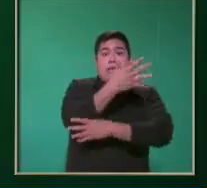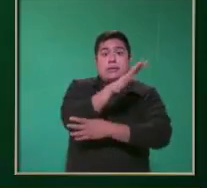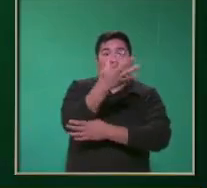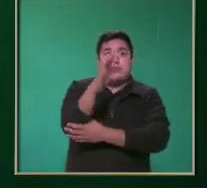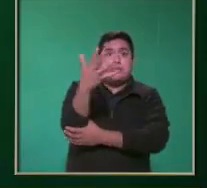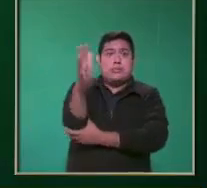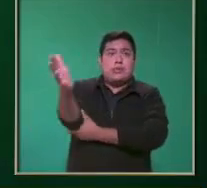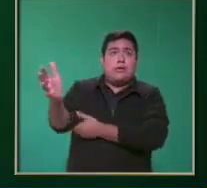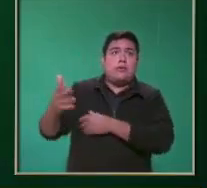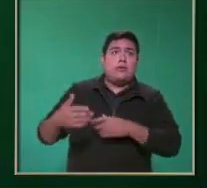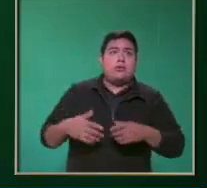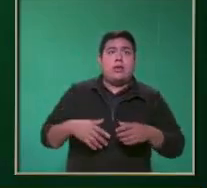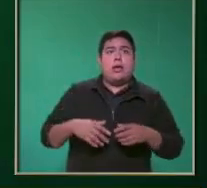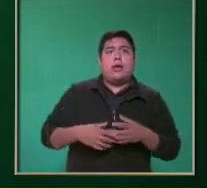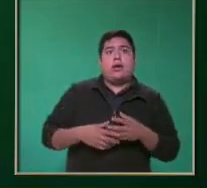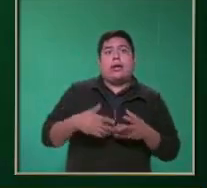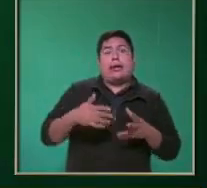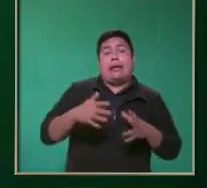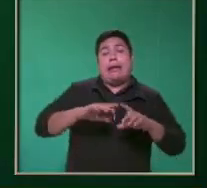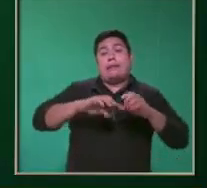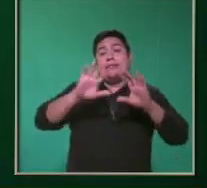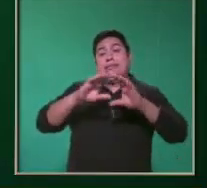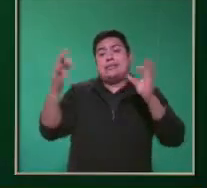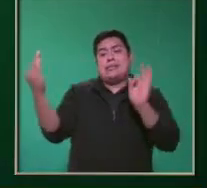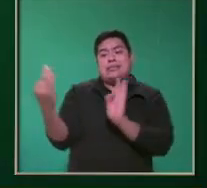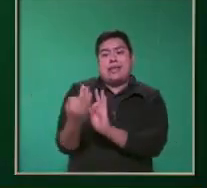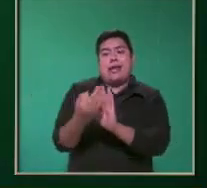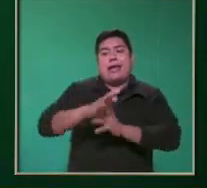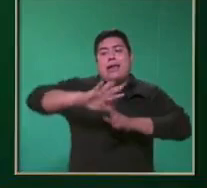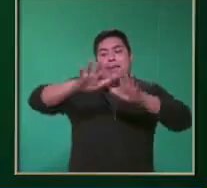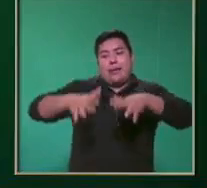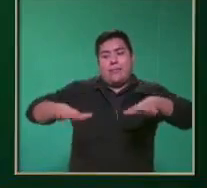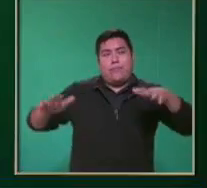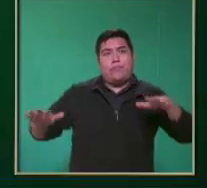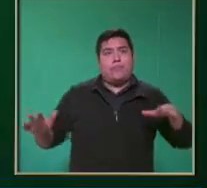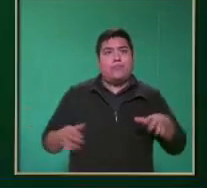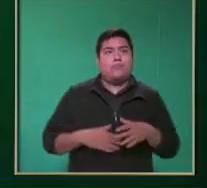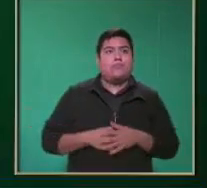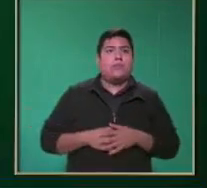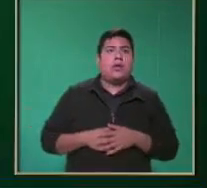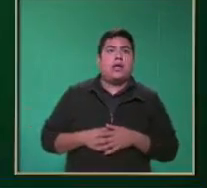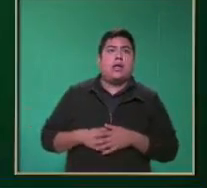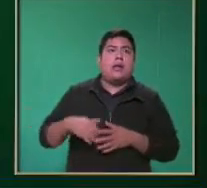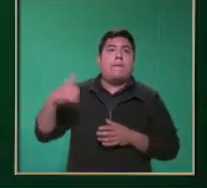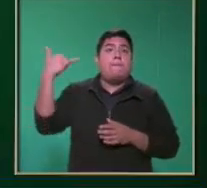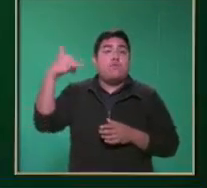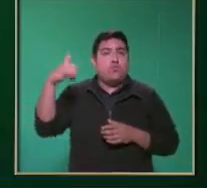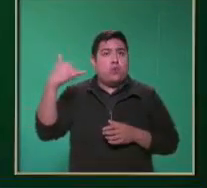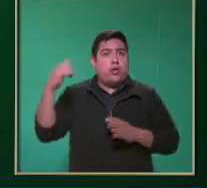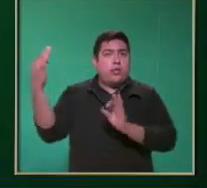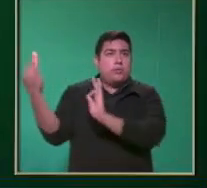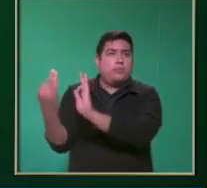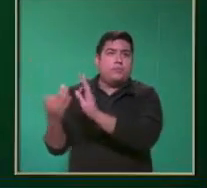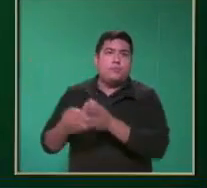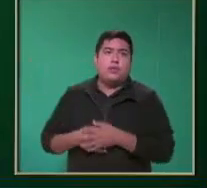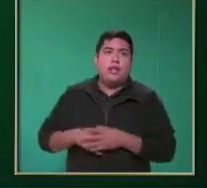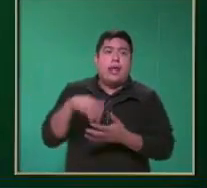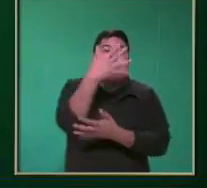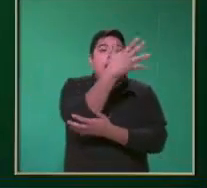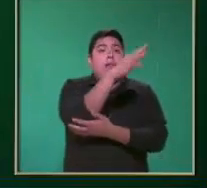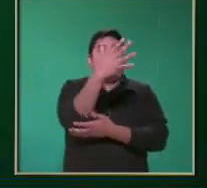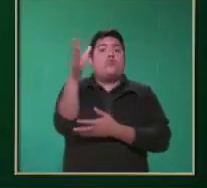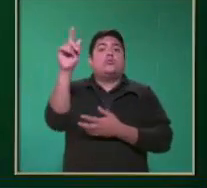México, hacia el Pacífico y hacia la península de Yucatán está ubicada. El bosque templado